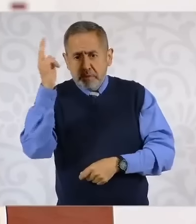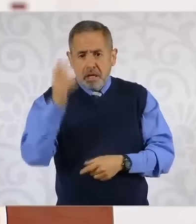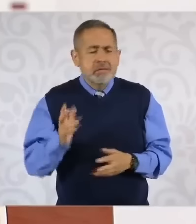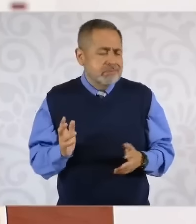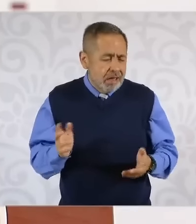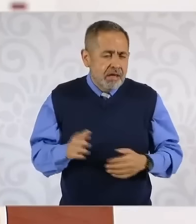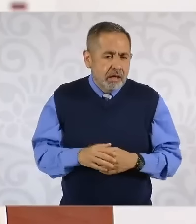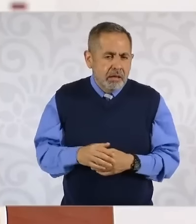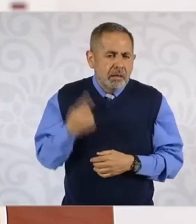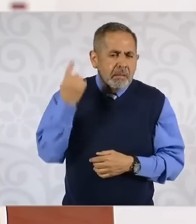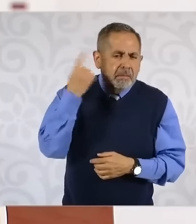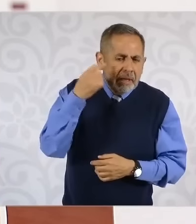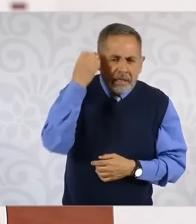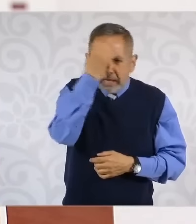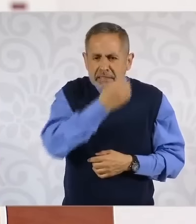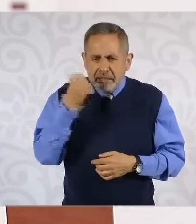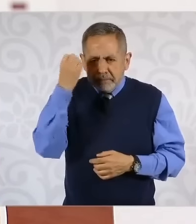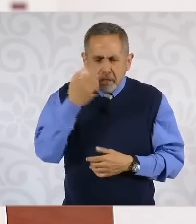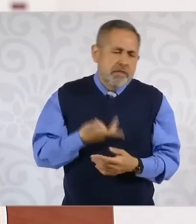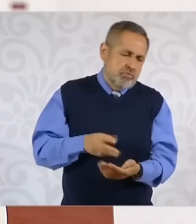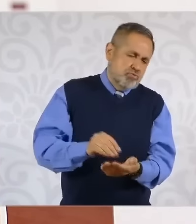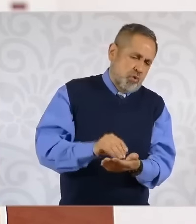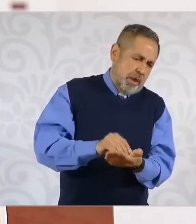exámenes de admisión, todavía se hacen